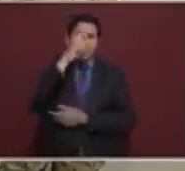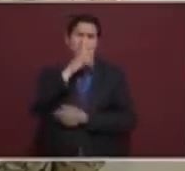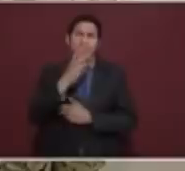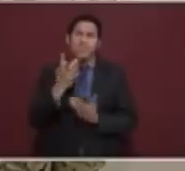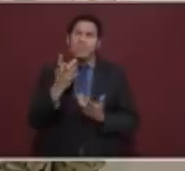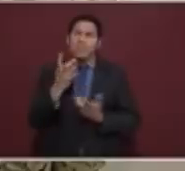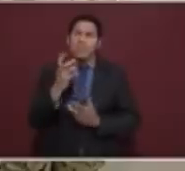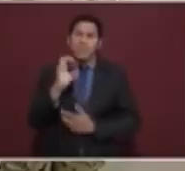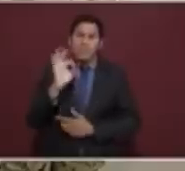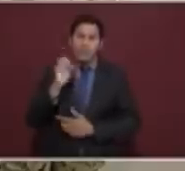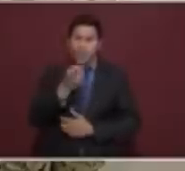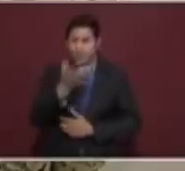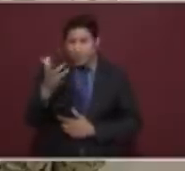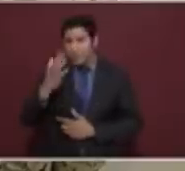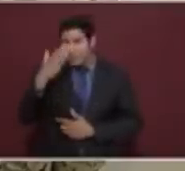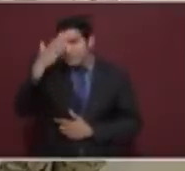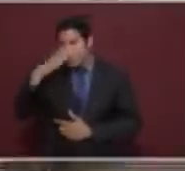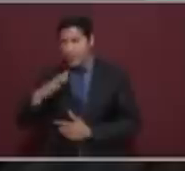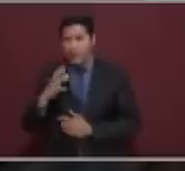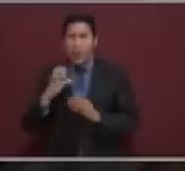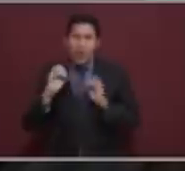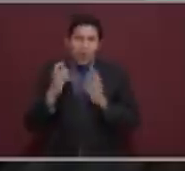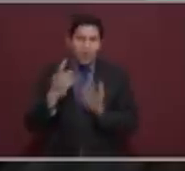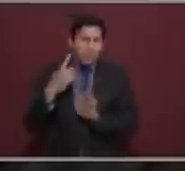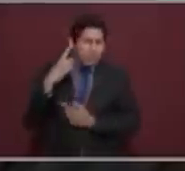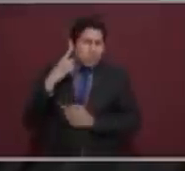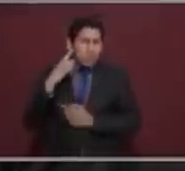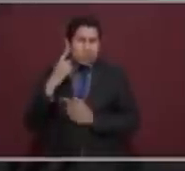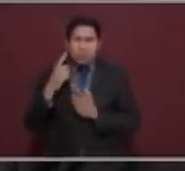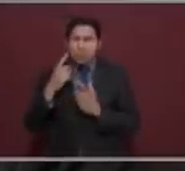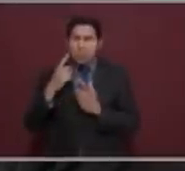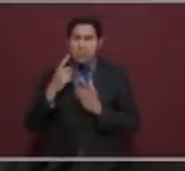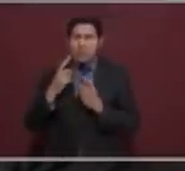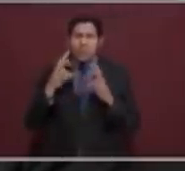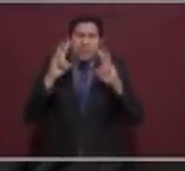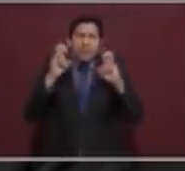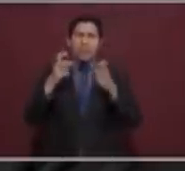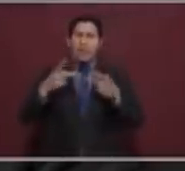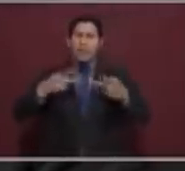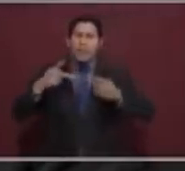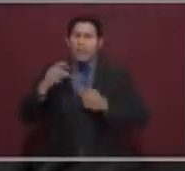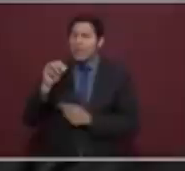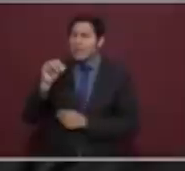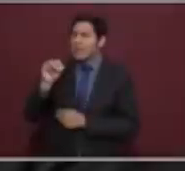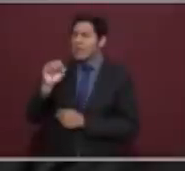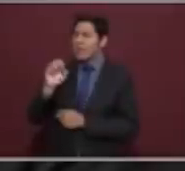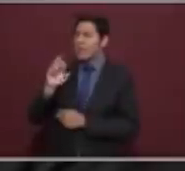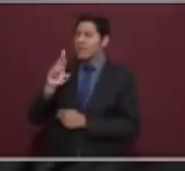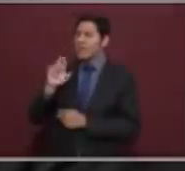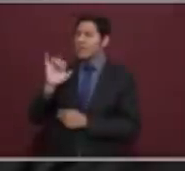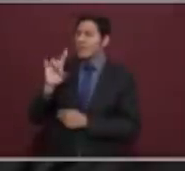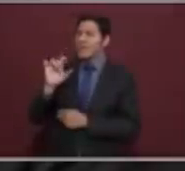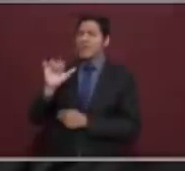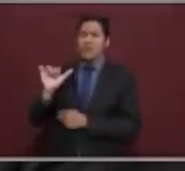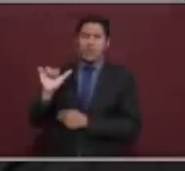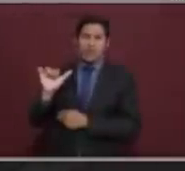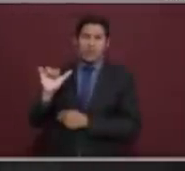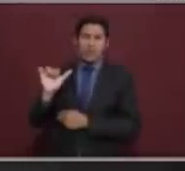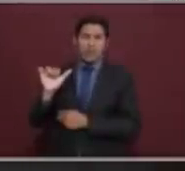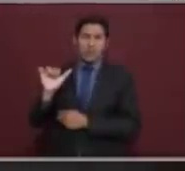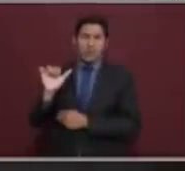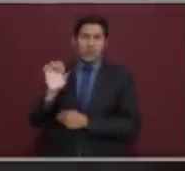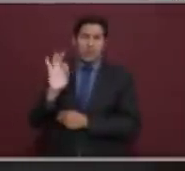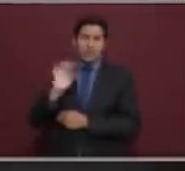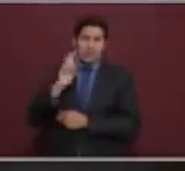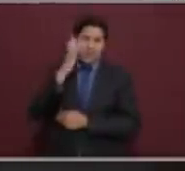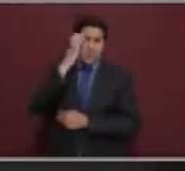y saben lo han escuchado del plan mérida por ejemplo pues tiene